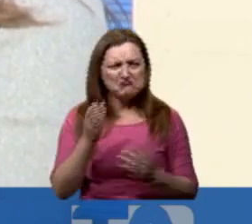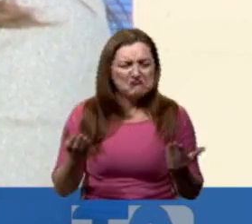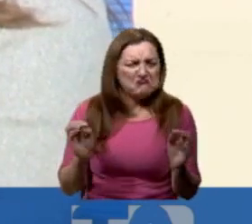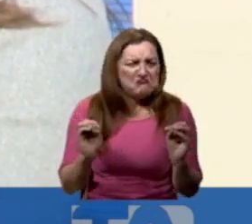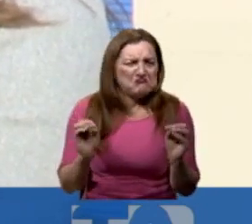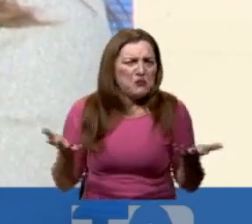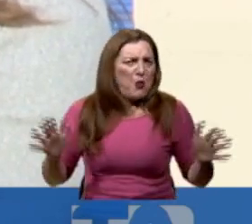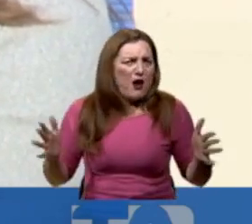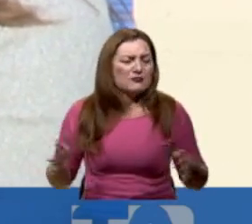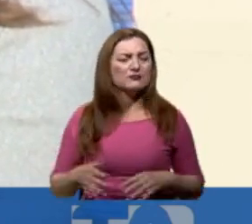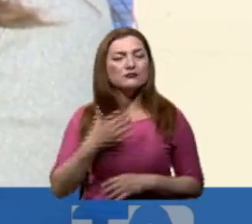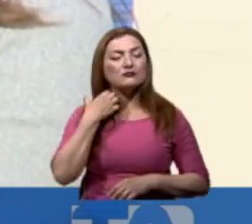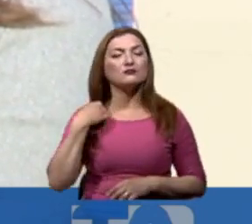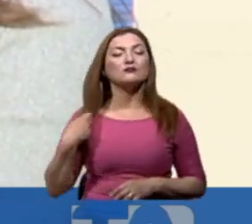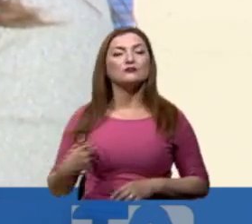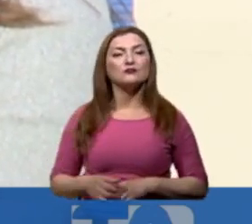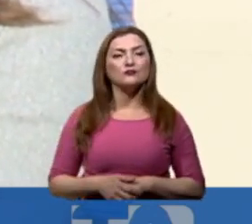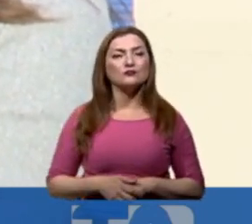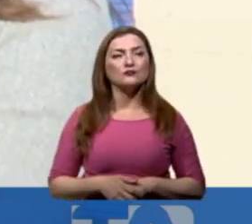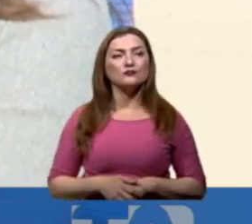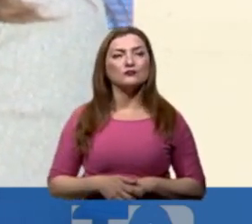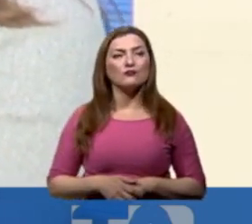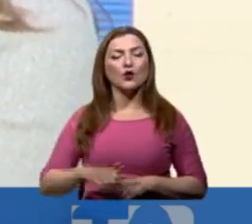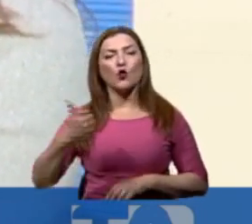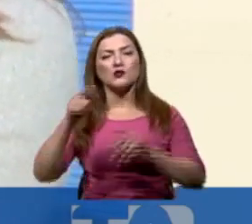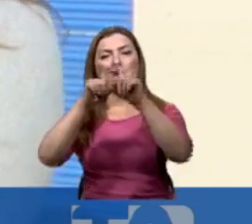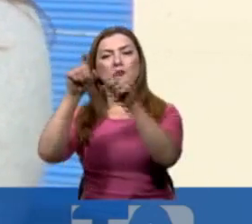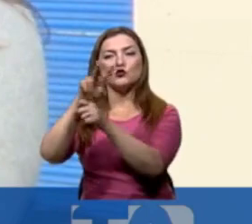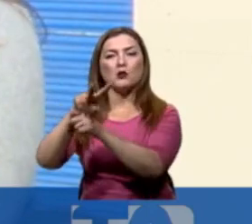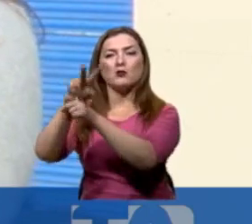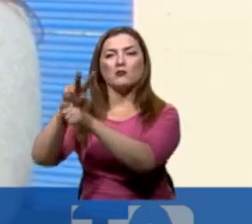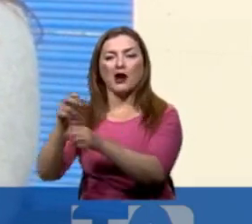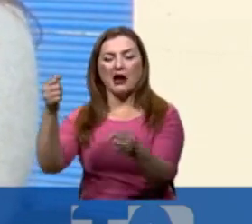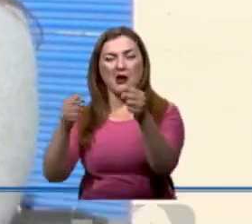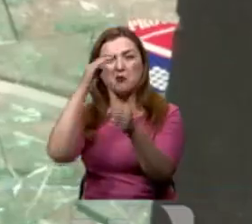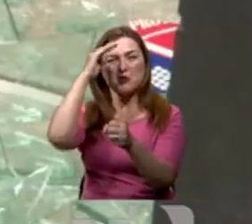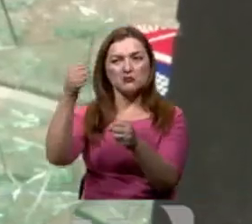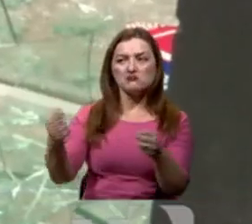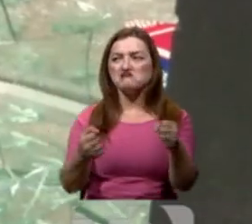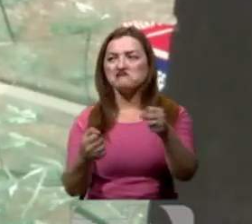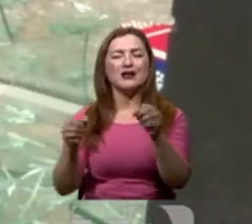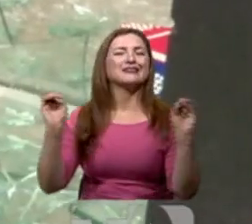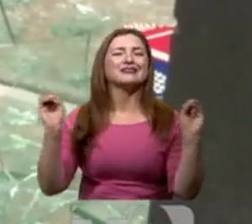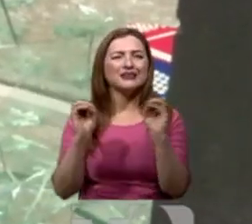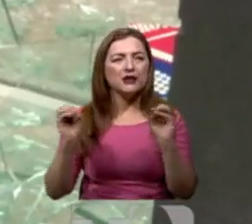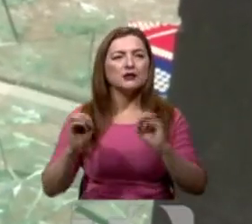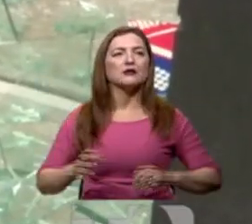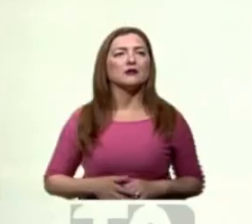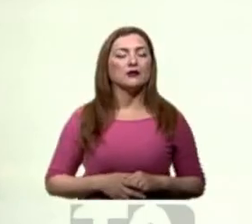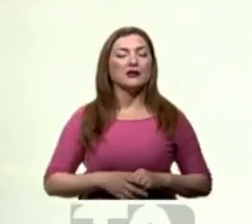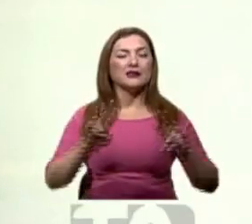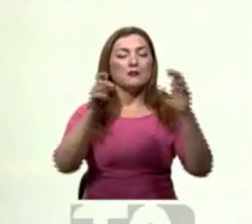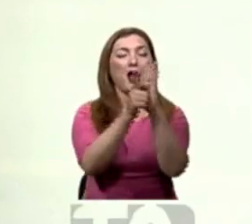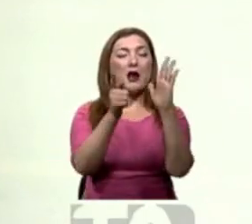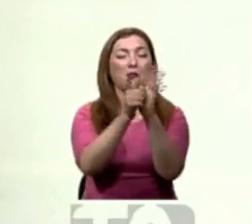y lamentablemente más nos encontramos con supervisores de las otras compañías antes que con patrulleros que estén circulando. Él señala que los dispositivos de